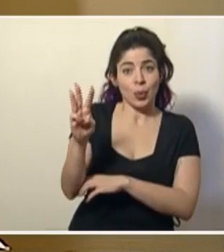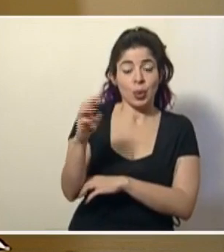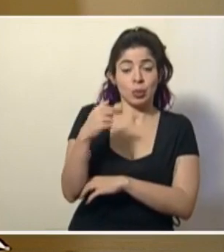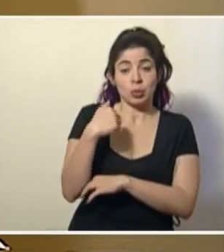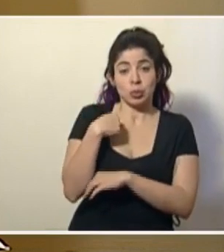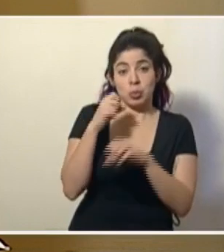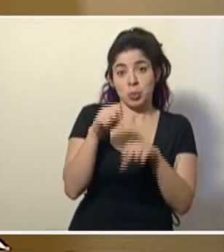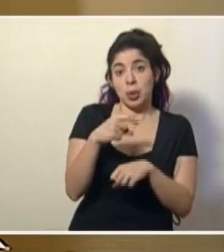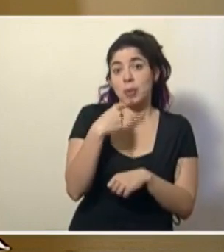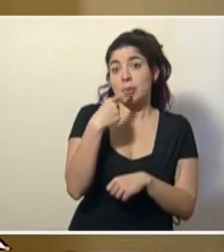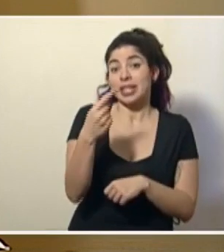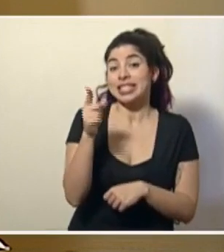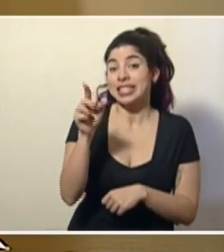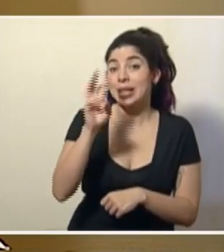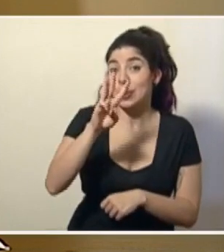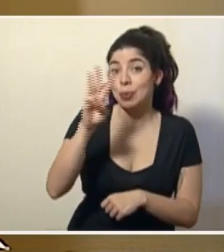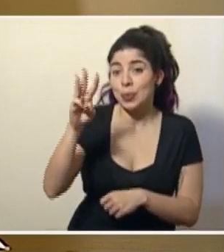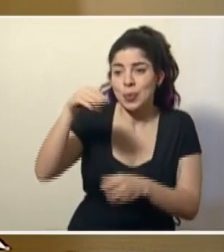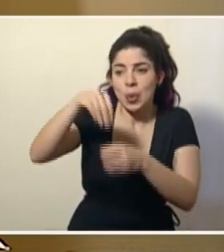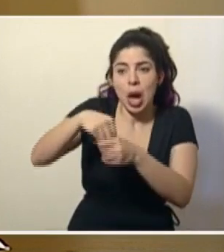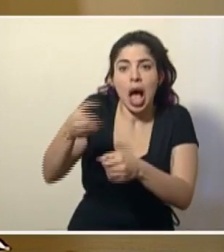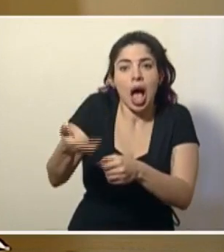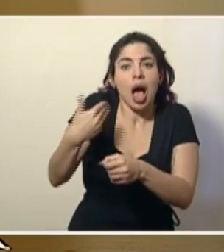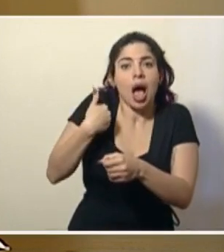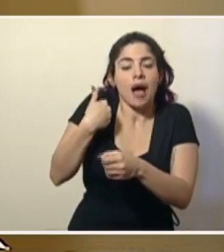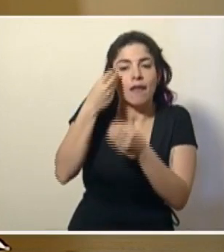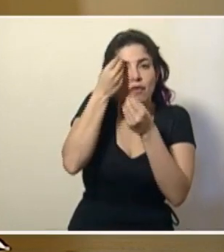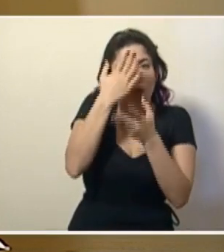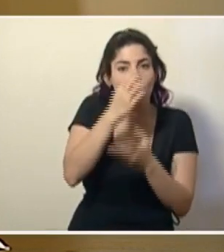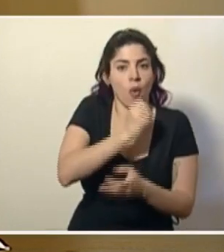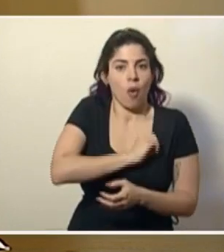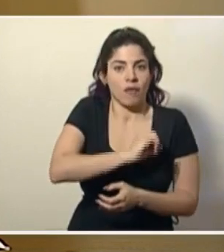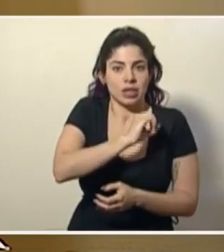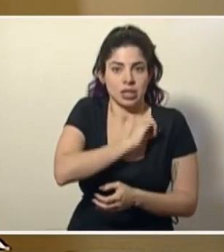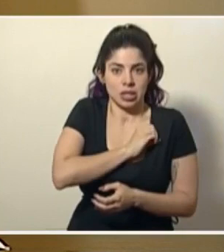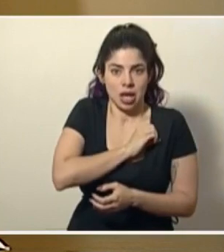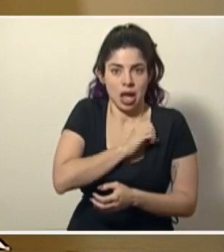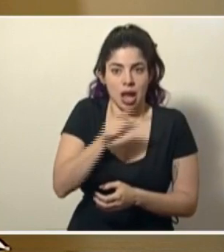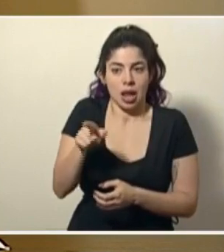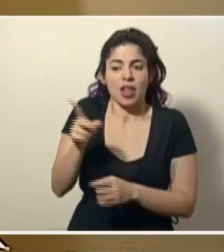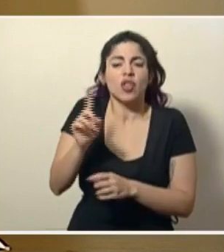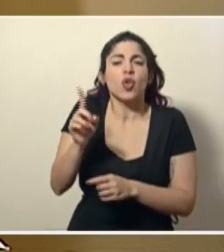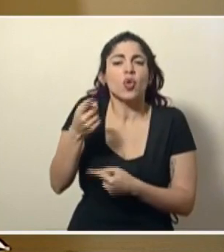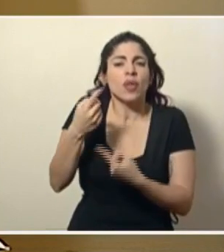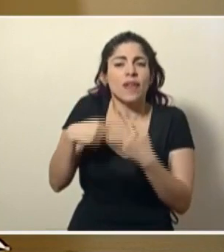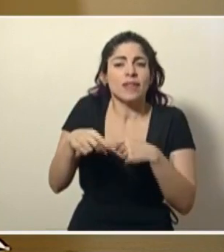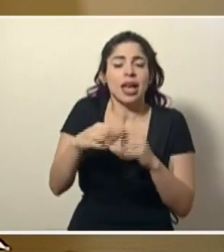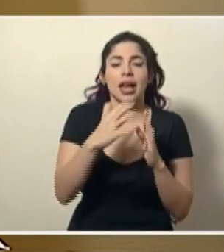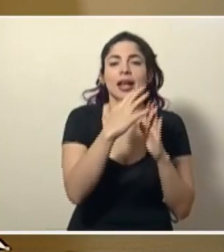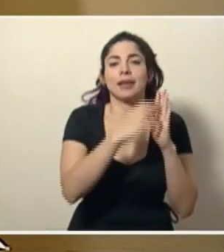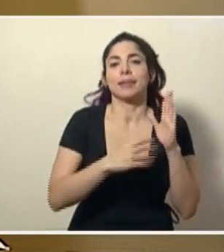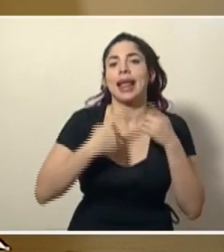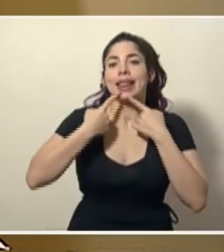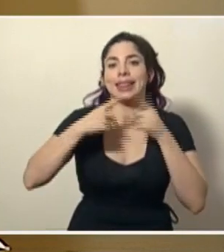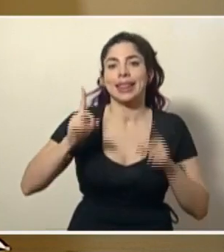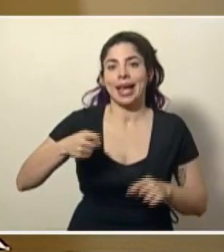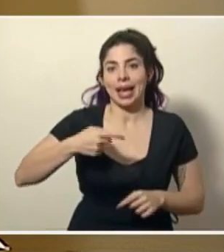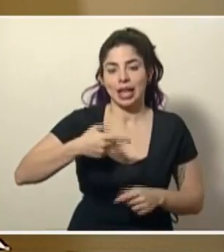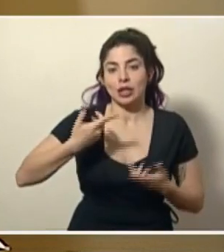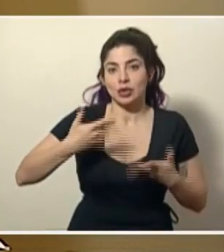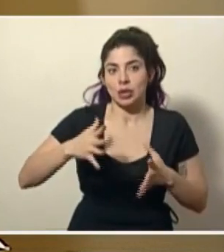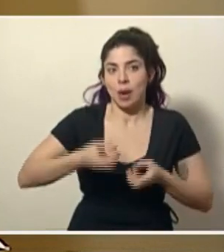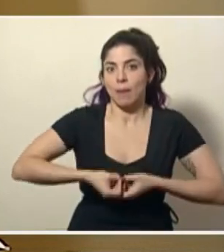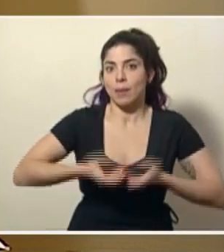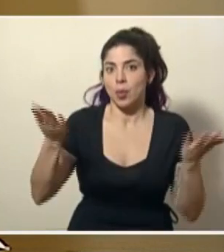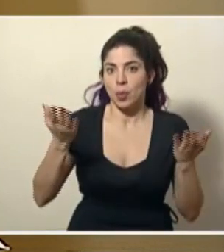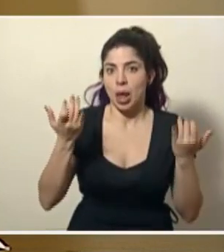que yo puedo comentar es que la página contiene la información oficial que deriva del decreto que se publica y se actualiza